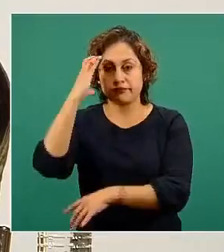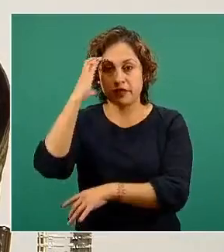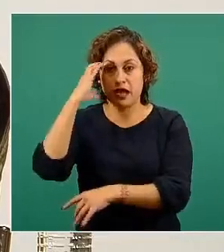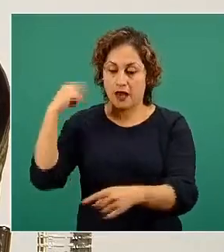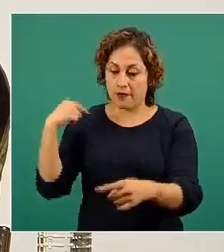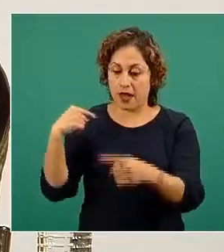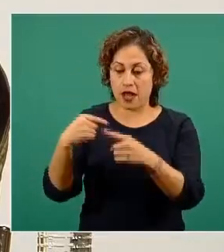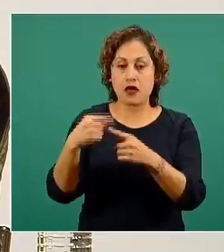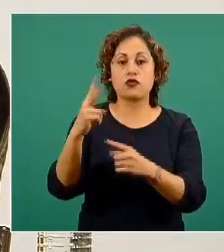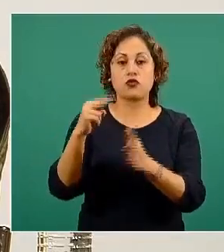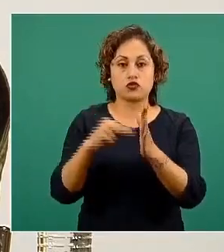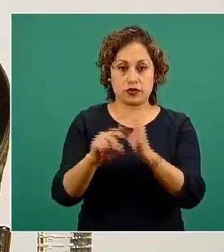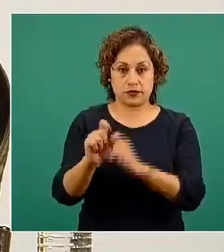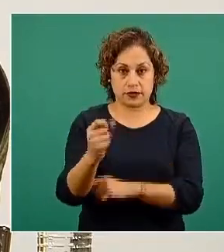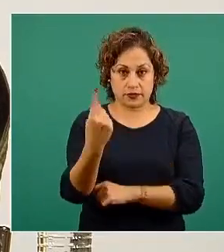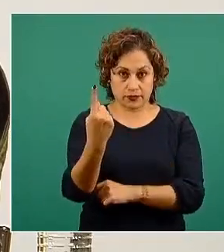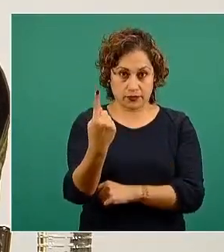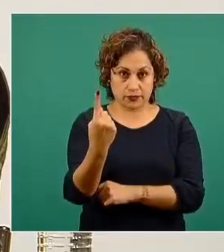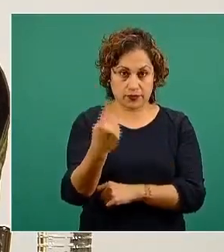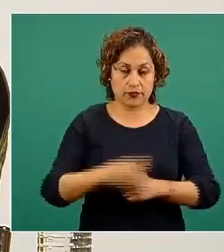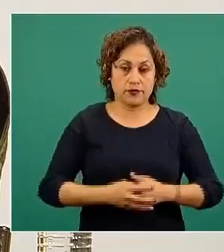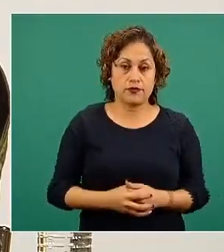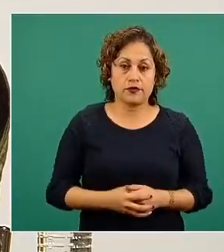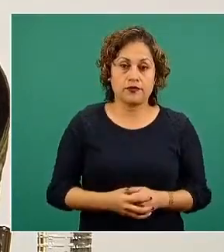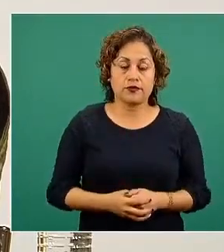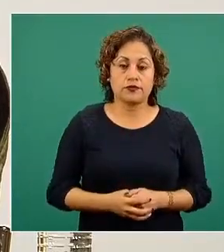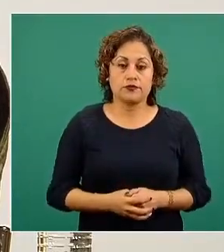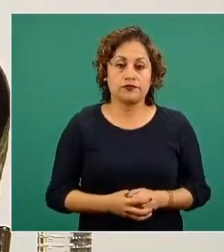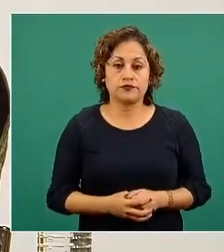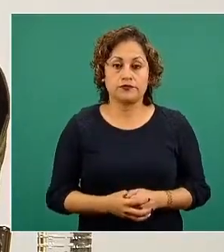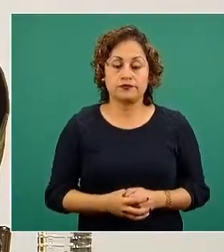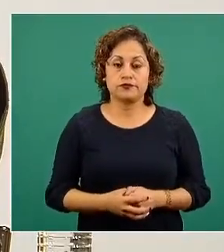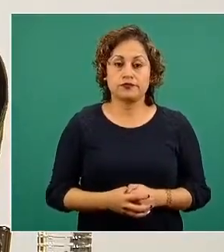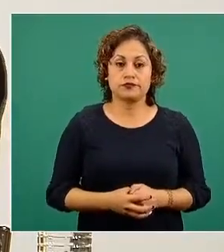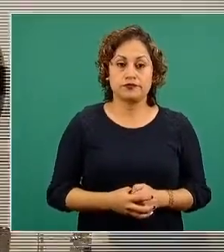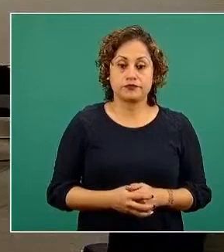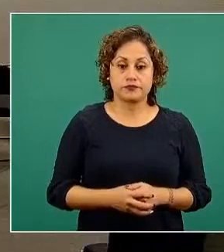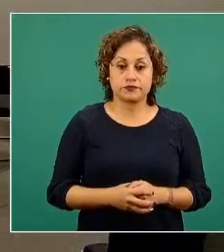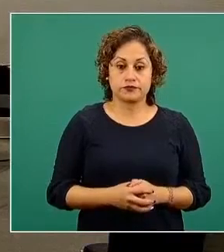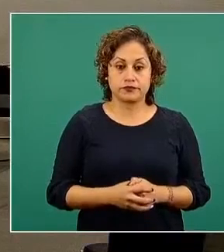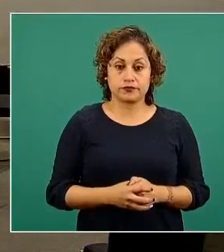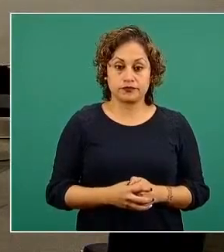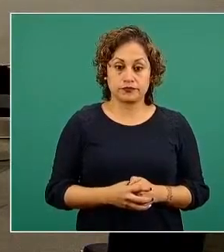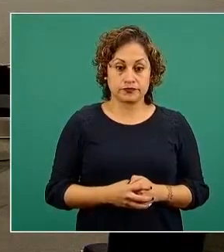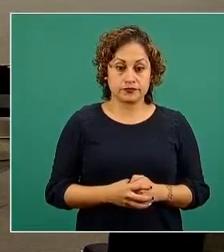digamos, en lo que van de este 2021.